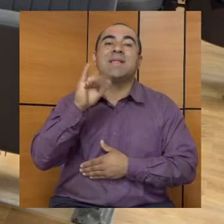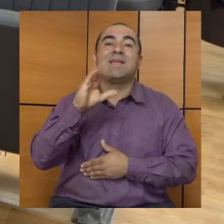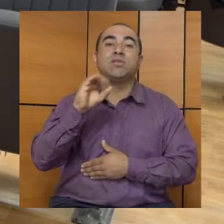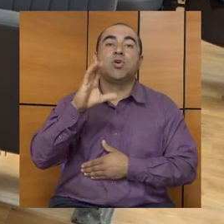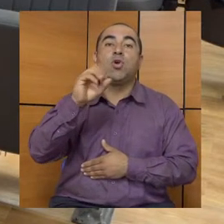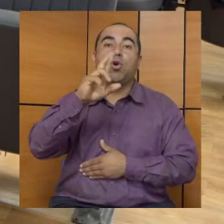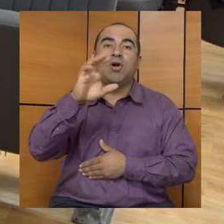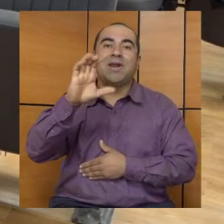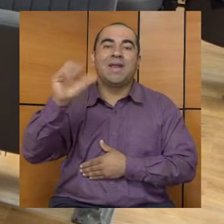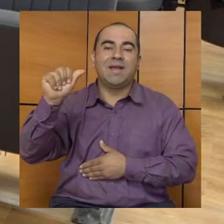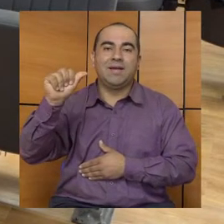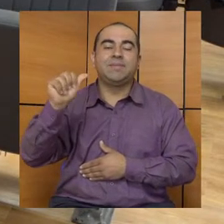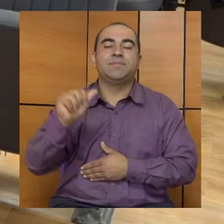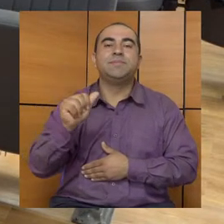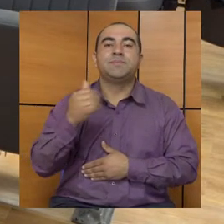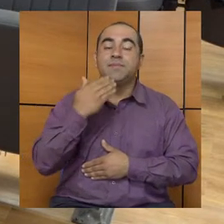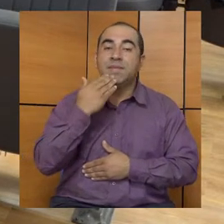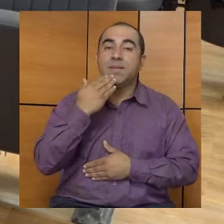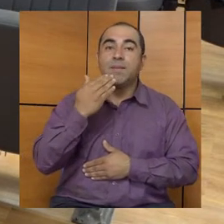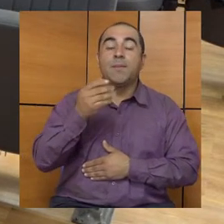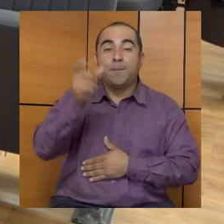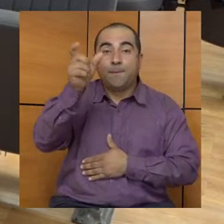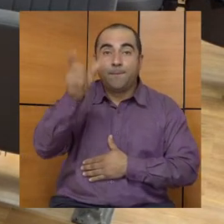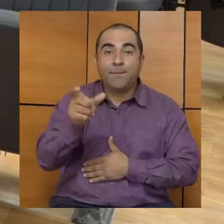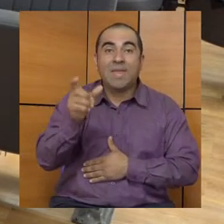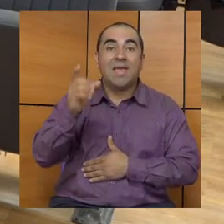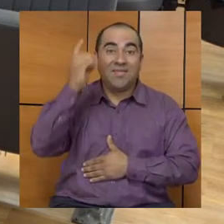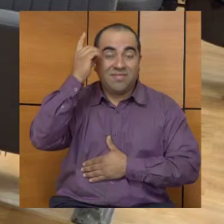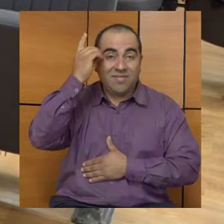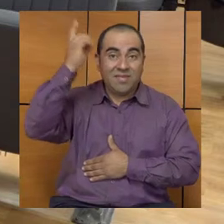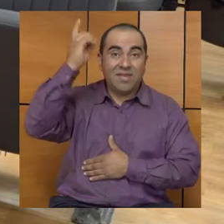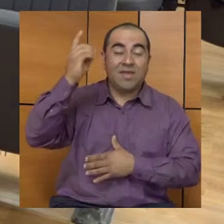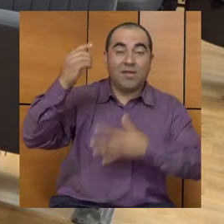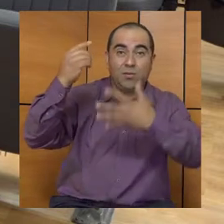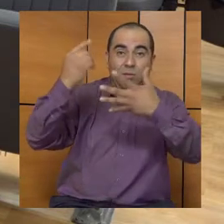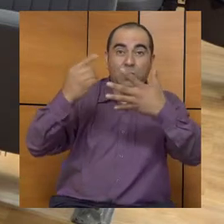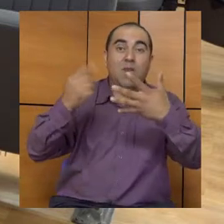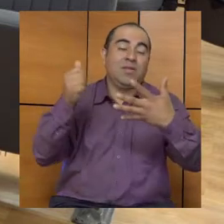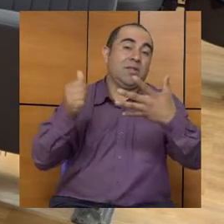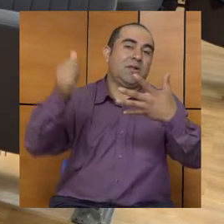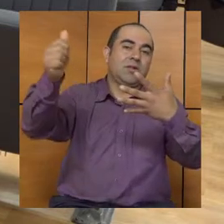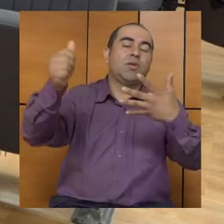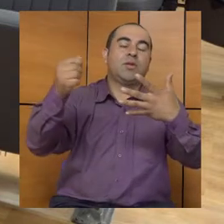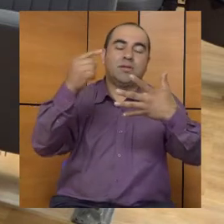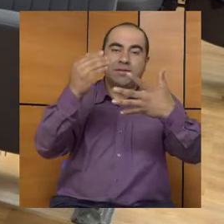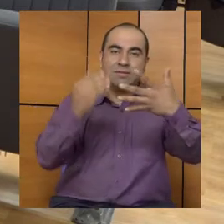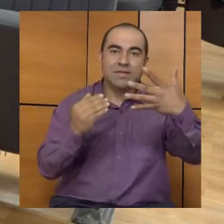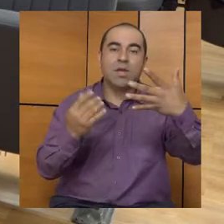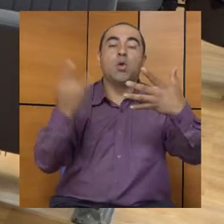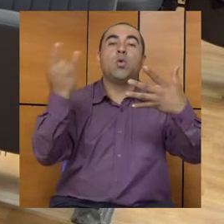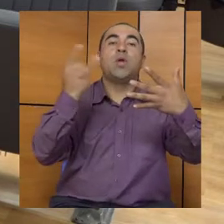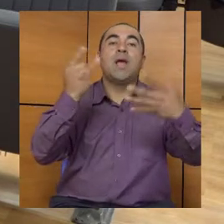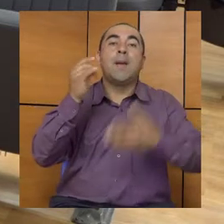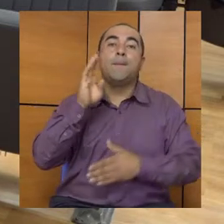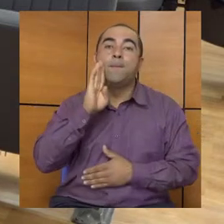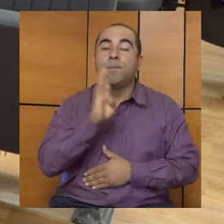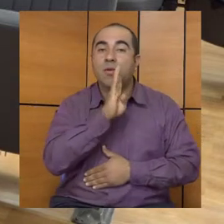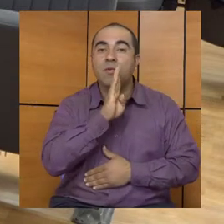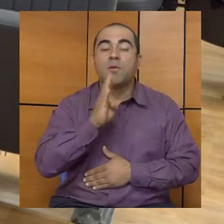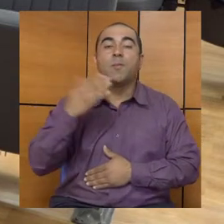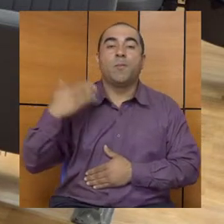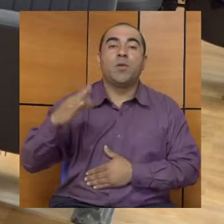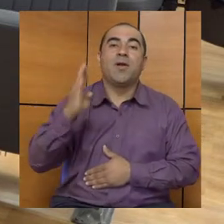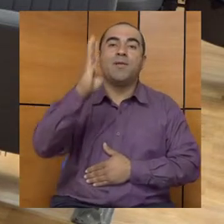Correa. Saludamos al señor decano de la Facultad de Ciencias Empresariales de la Universidad de Biobío, doctor